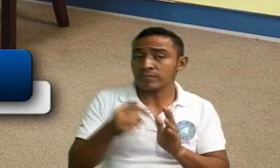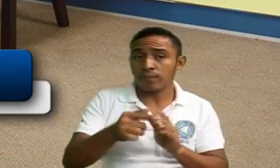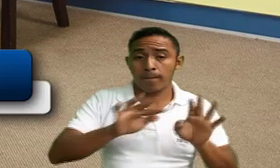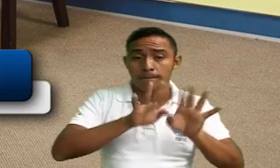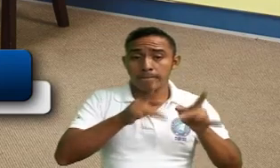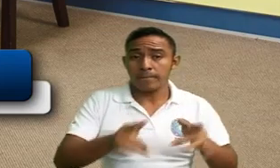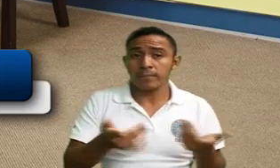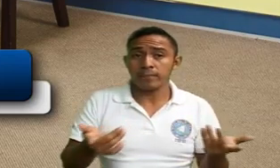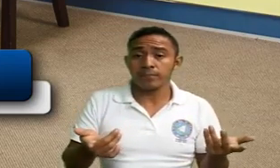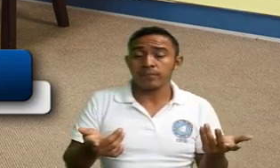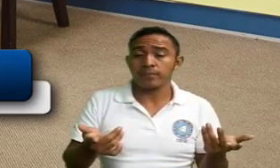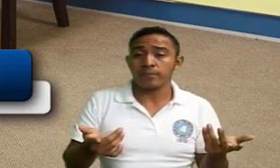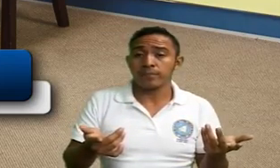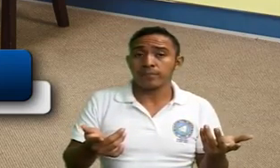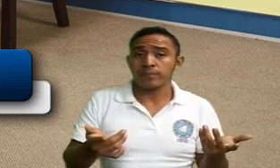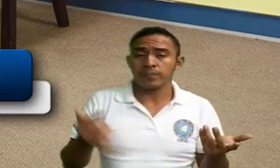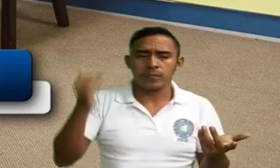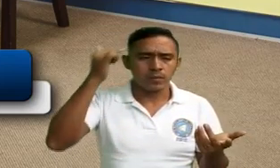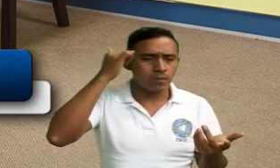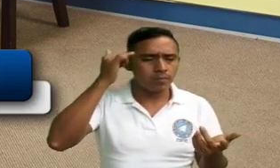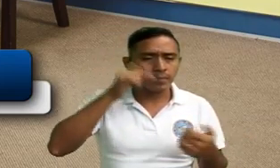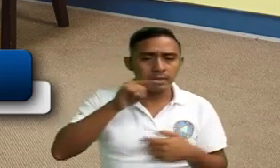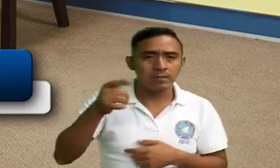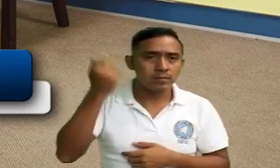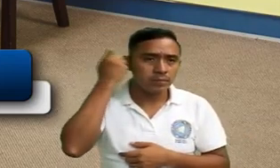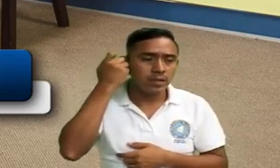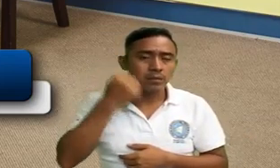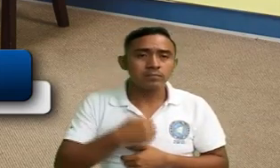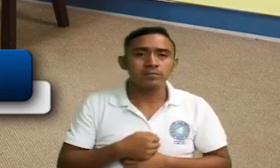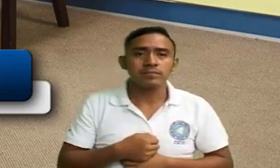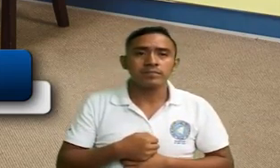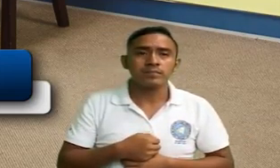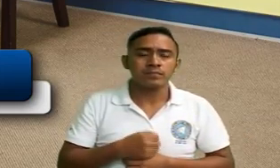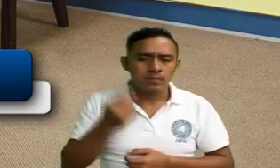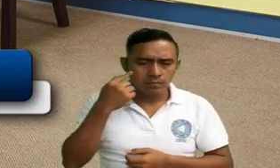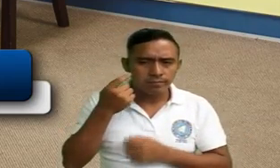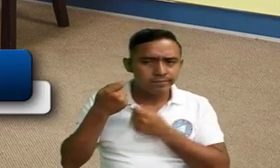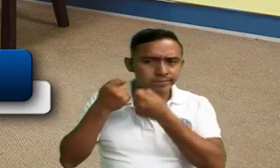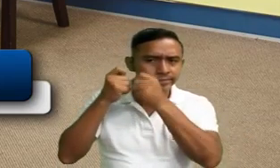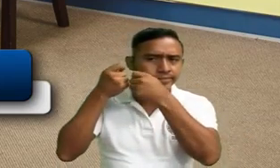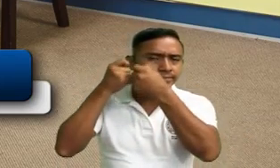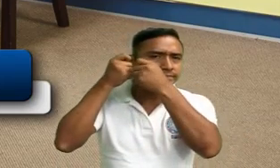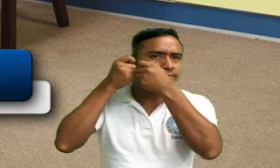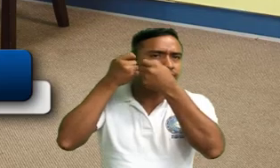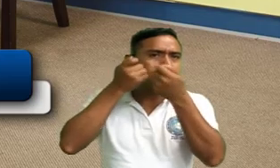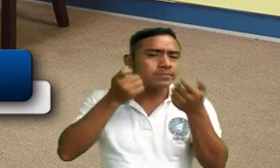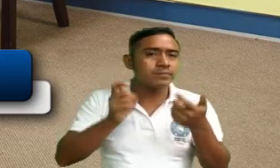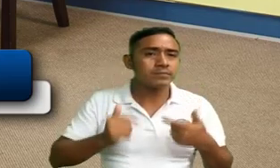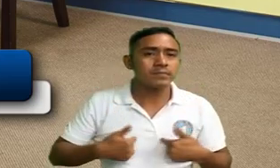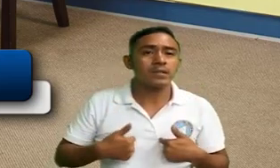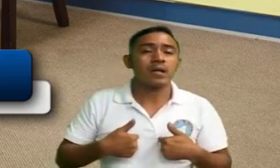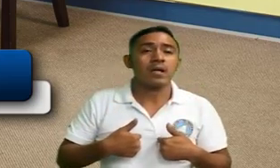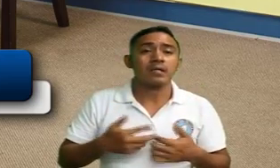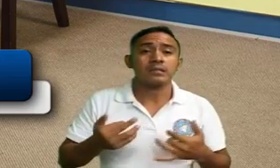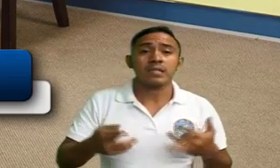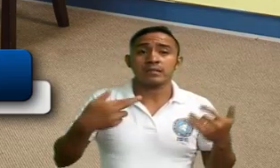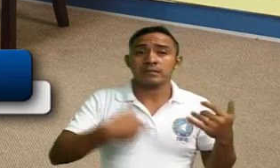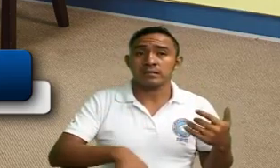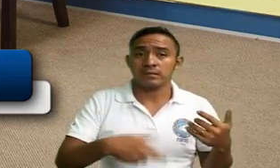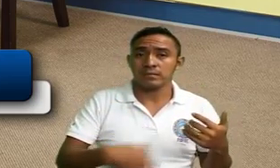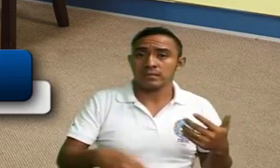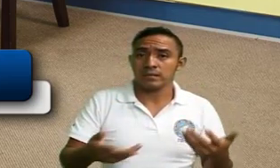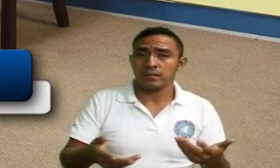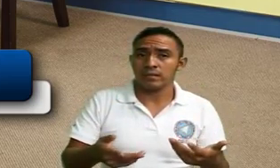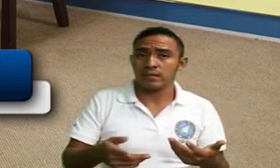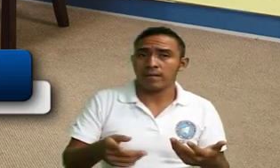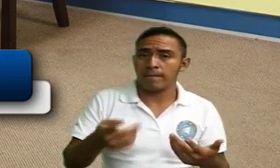mujer, porque yo he escuchado decir, ay, me está saliendo mucha espinilla, quiere decir que ya sí, me va a venir la regla.